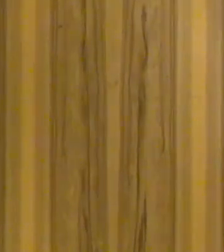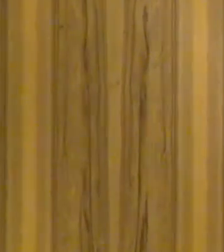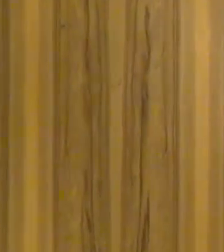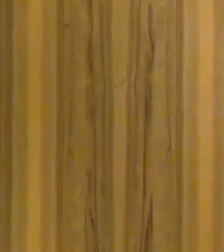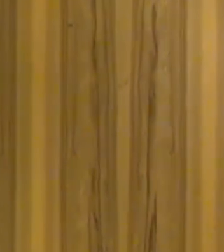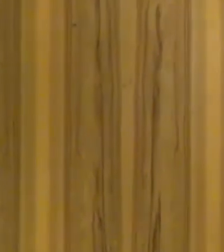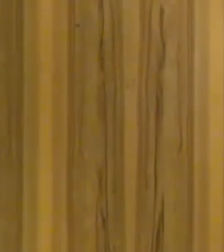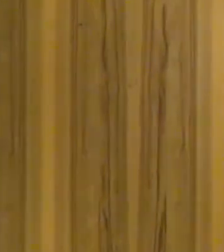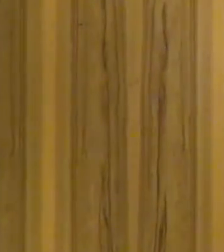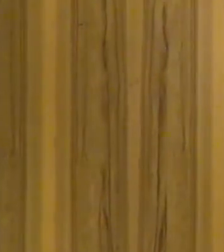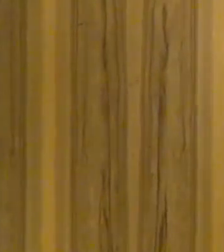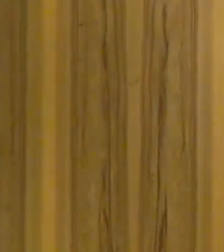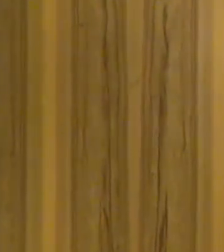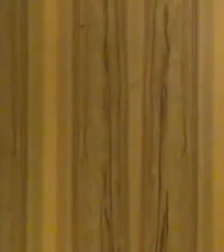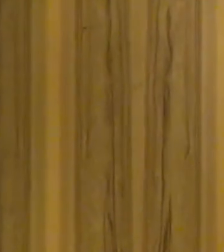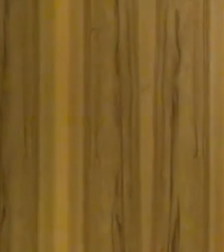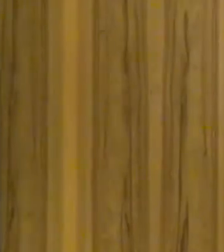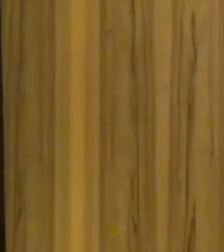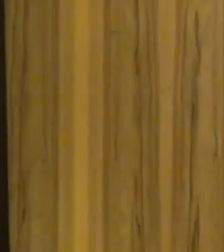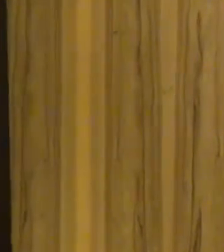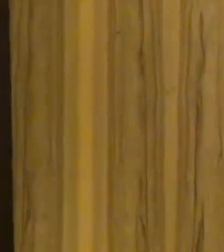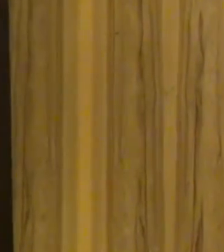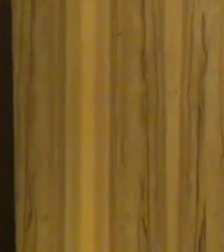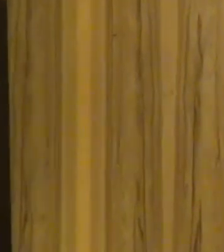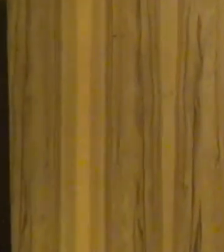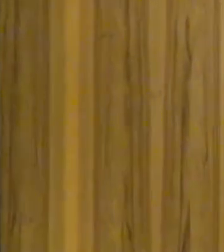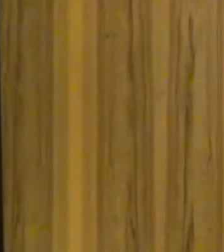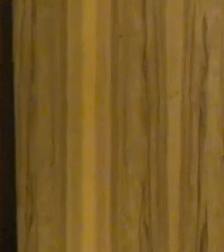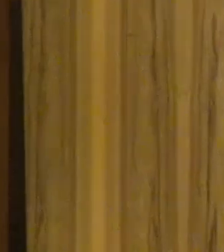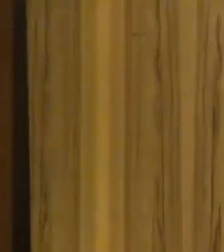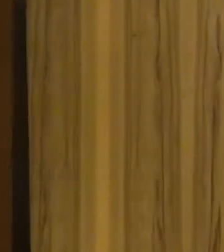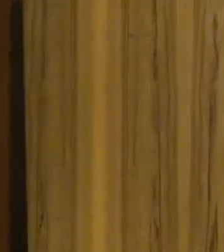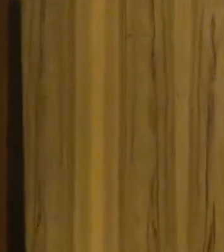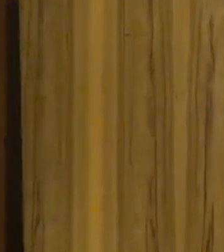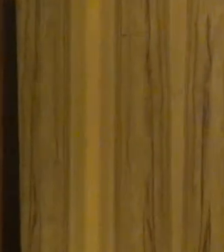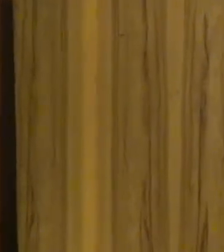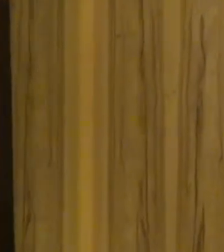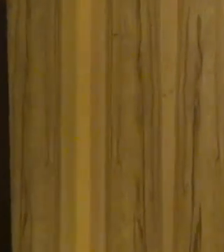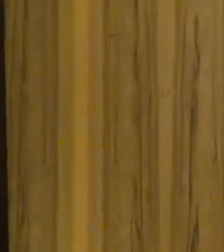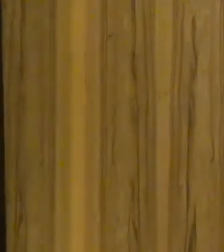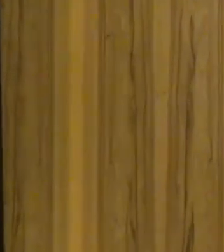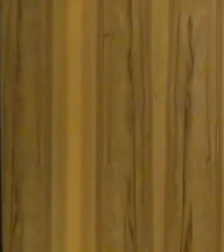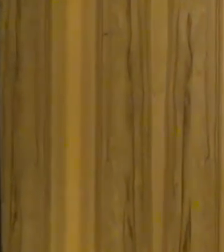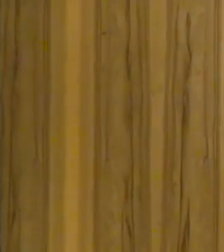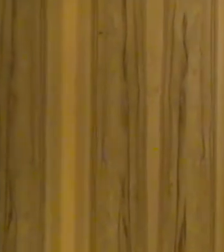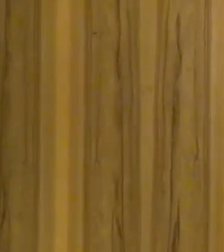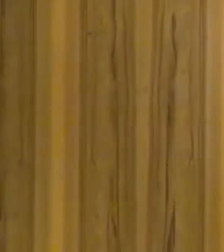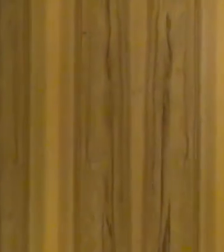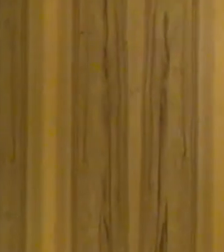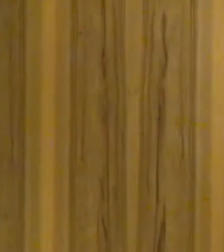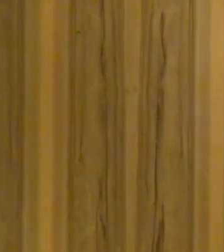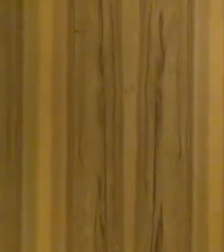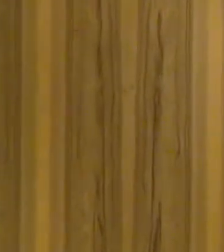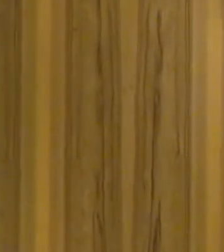Muchas gracias a ustedes dos por esta breve explicación que nos han dado. ¿Cómo les pareció este primer capítulo que acabamos de ver? ¿Les gustó?